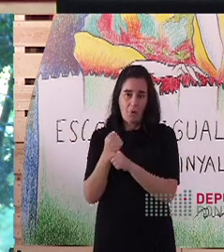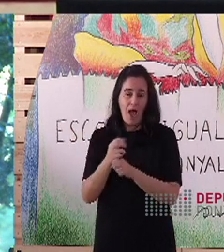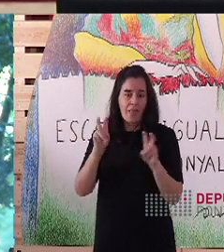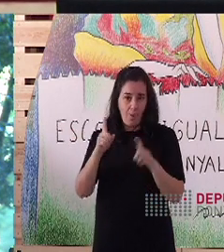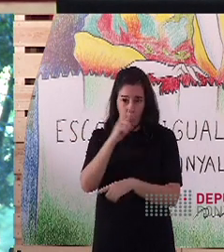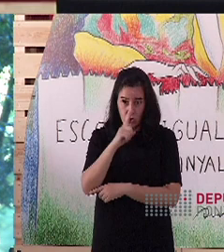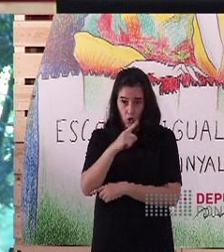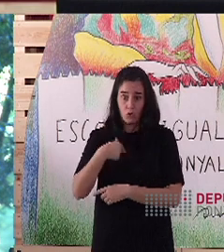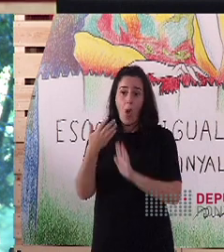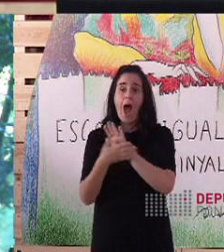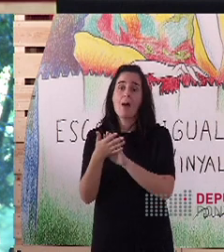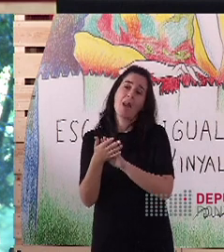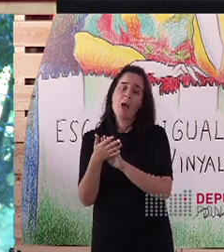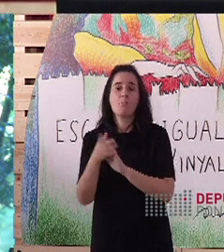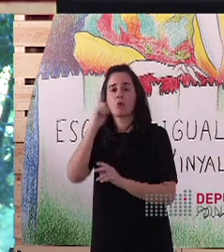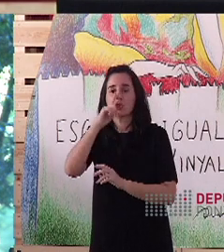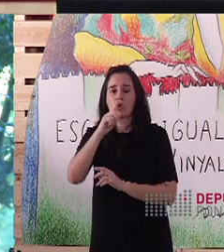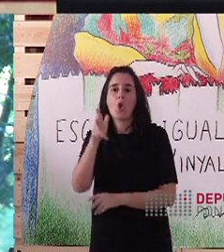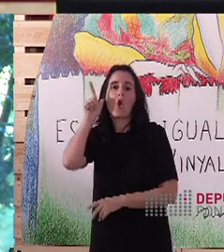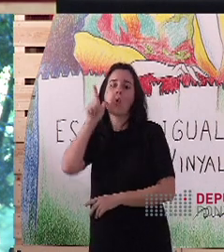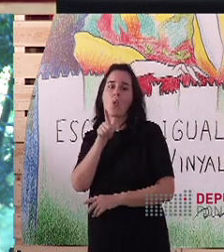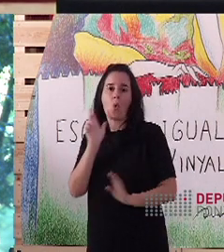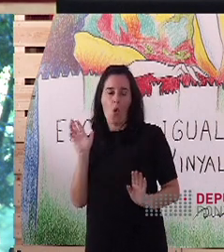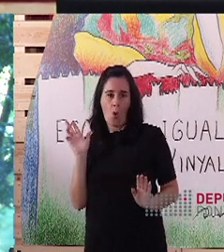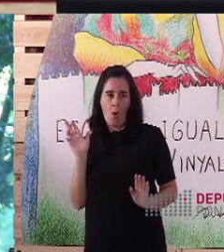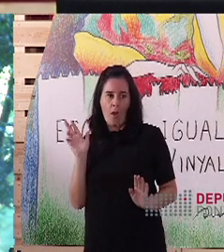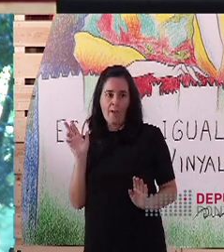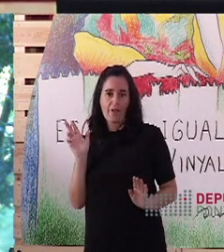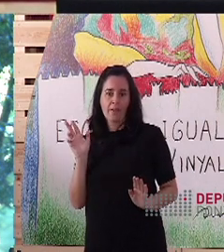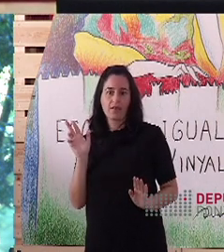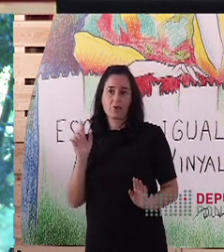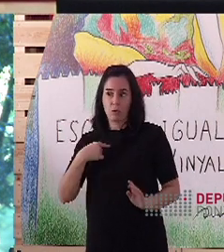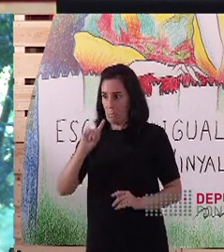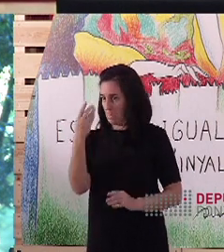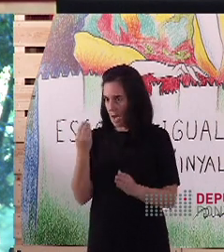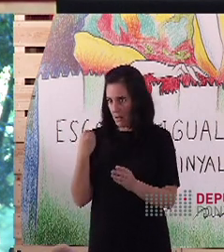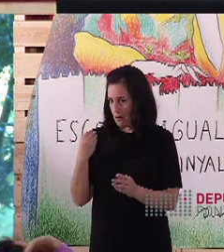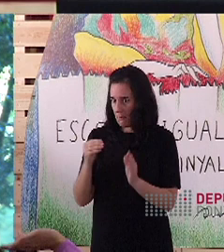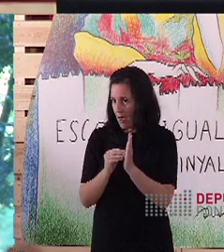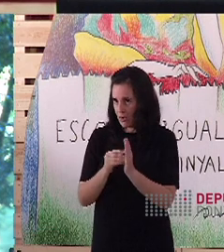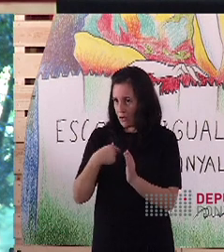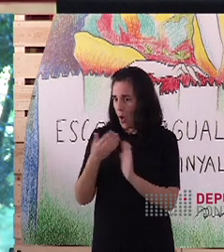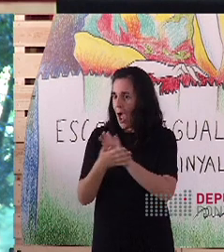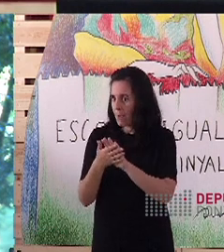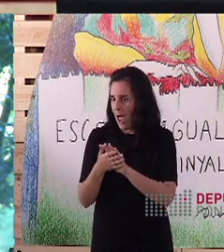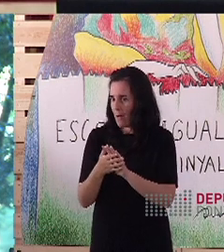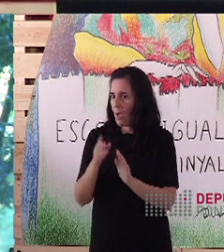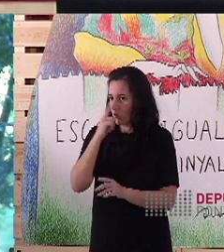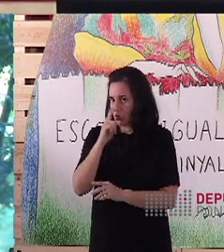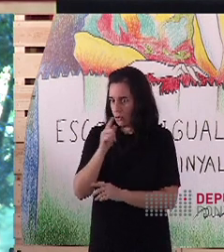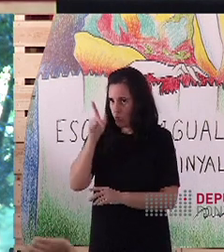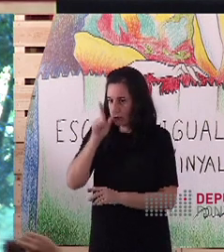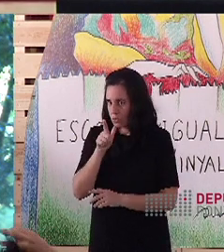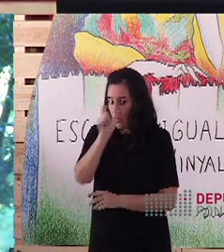dijo, la primera vez que yo hablé de prostitución en mi vida, por cierto, me dijo, Rosa, no existe la prostitución de alto